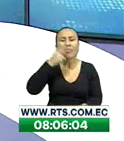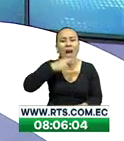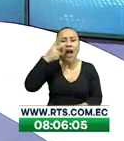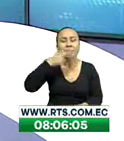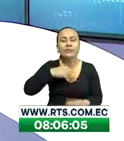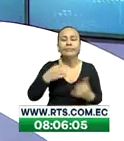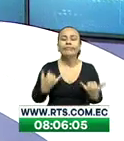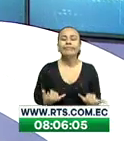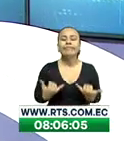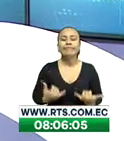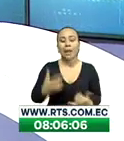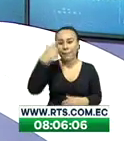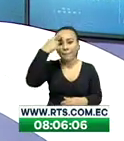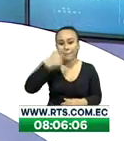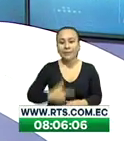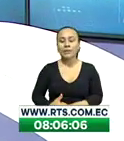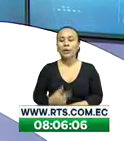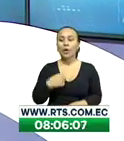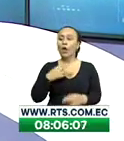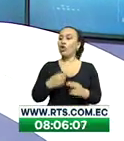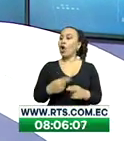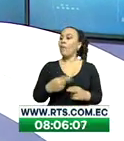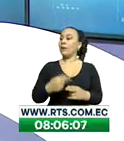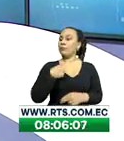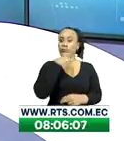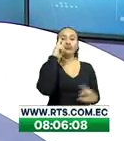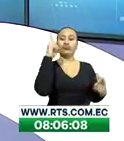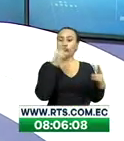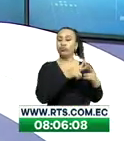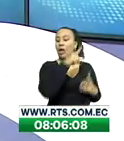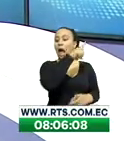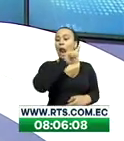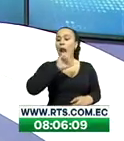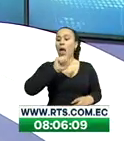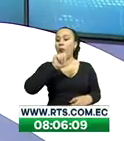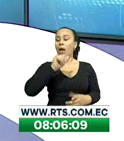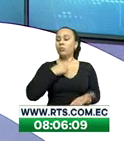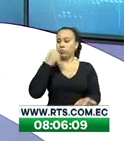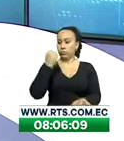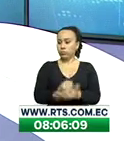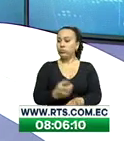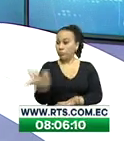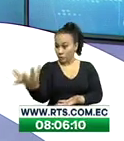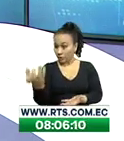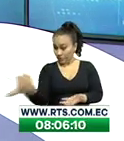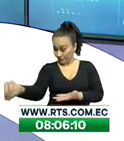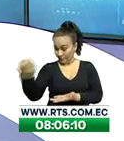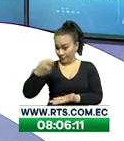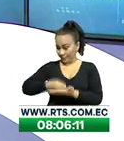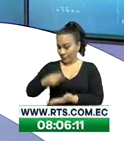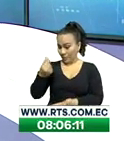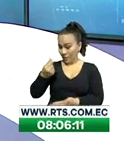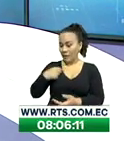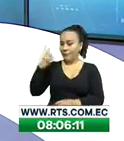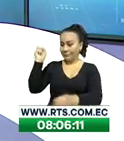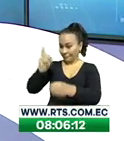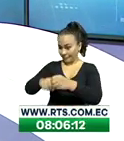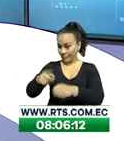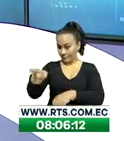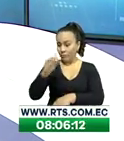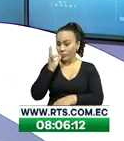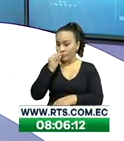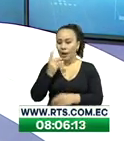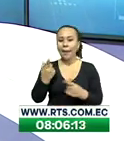la presunta estafadora tomaba nombre y sellos de la institución para mostrarles que habían